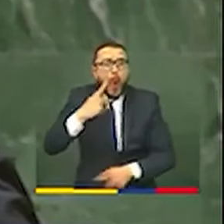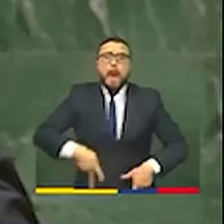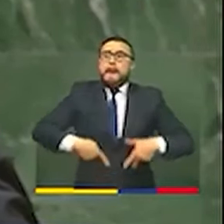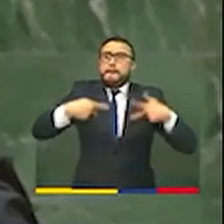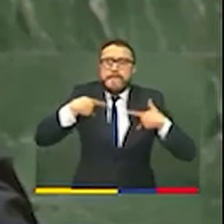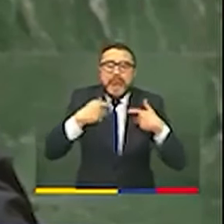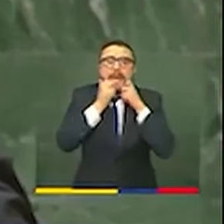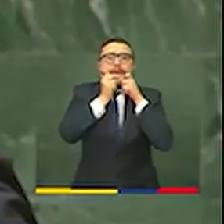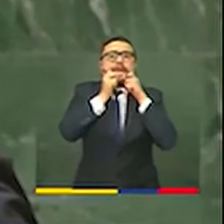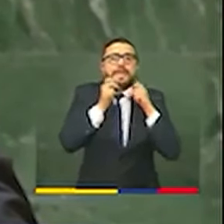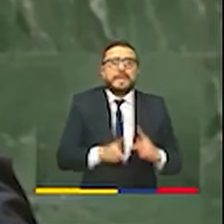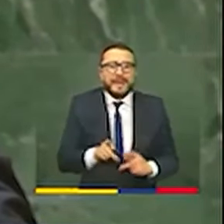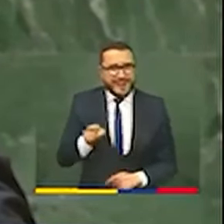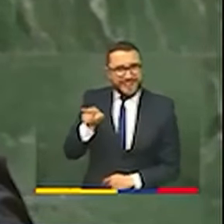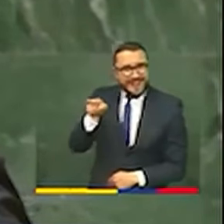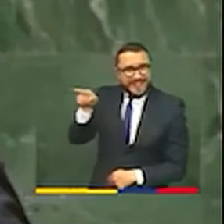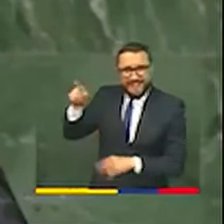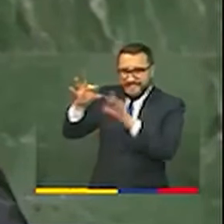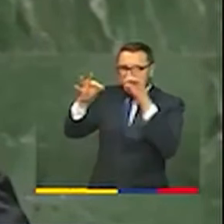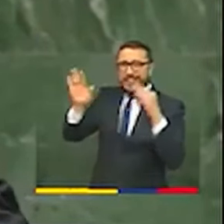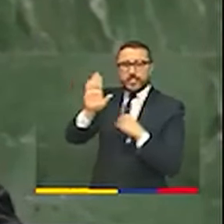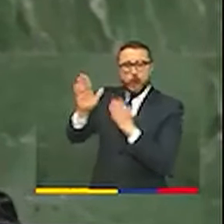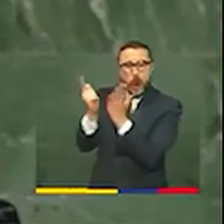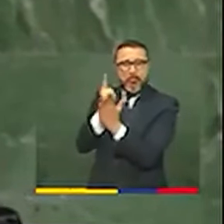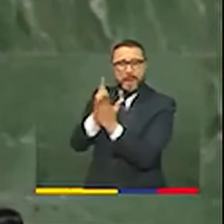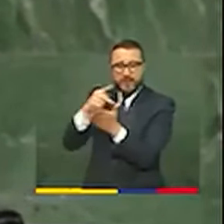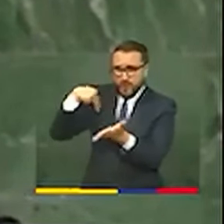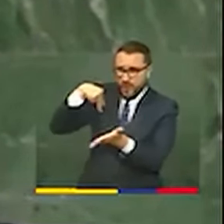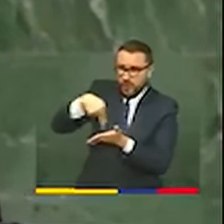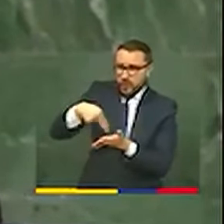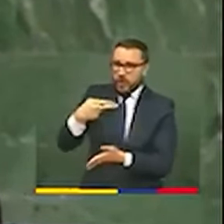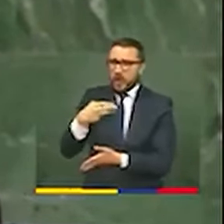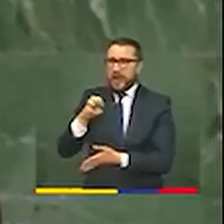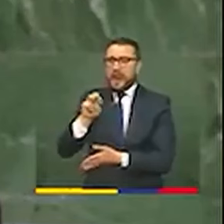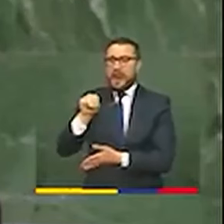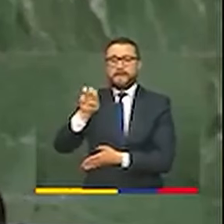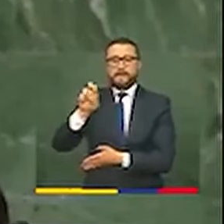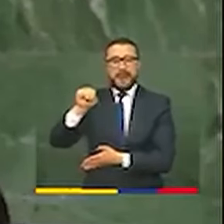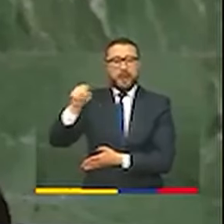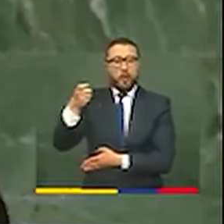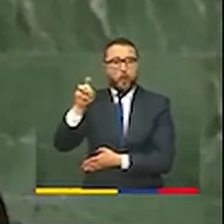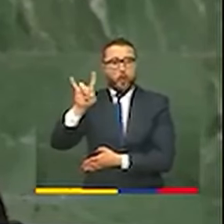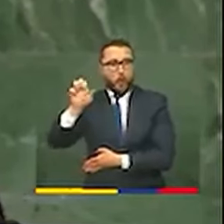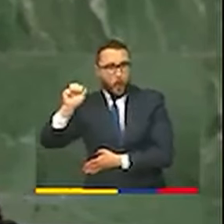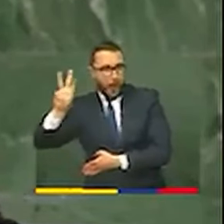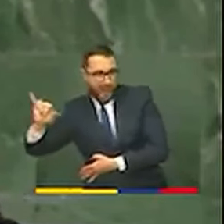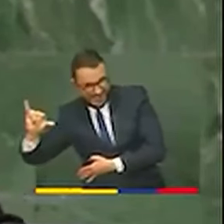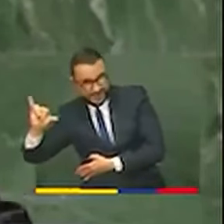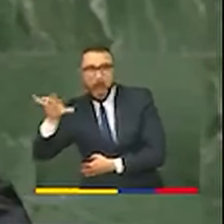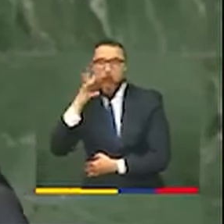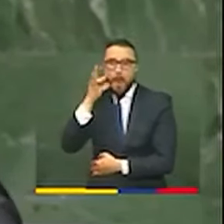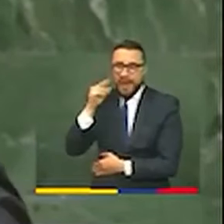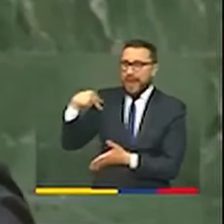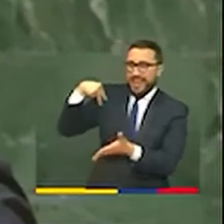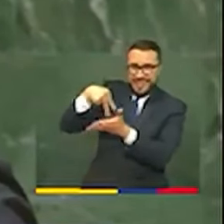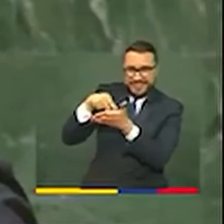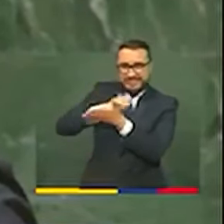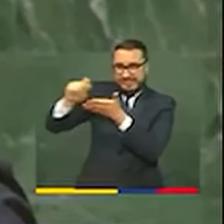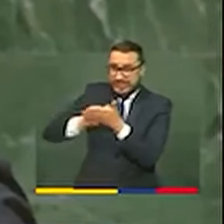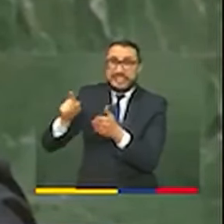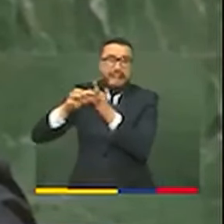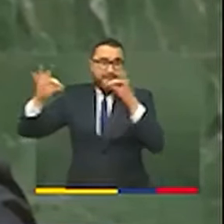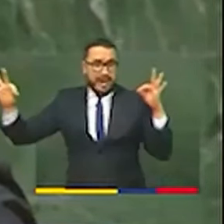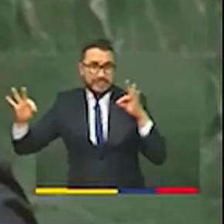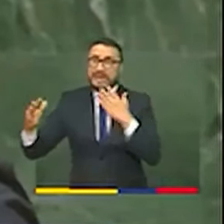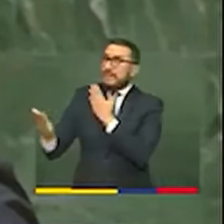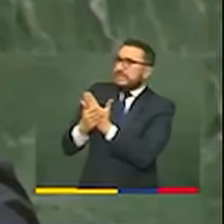Ernest Hemingway. Las campanas no solo doblan por ti, sino por toda la vida. Ha comenzado el